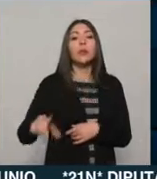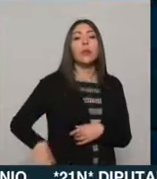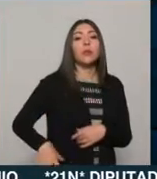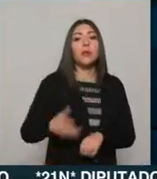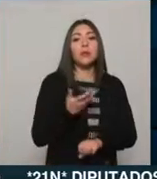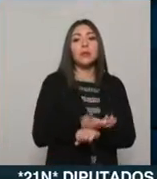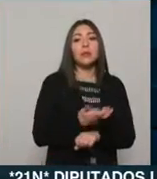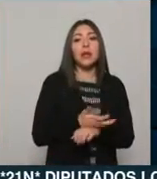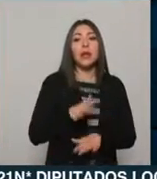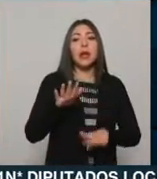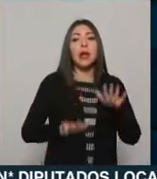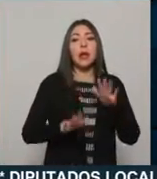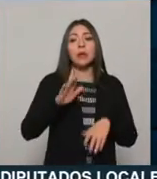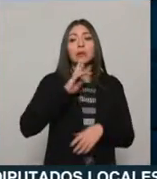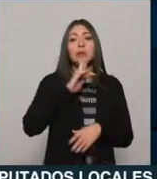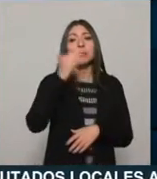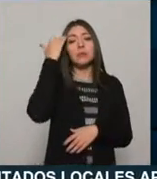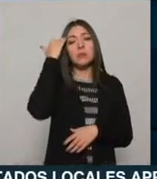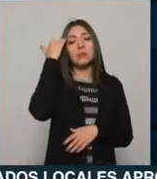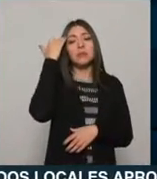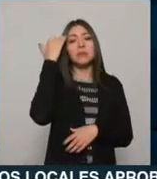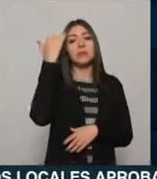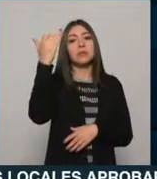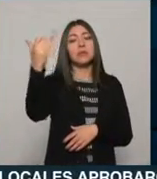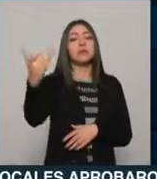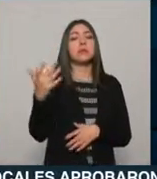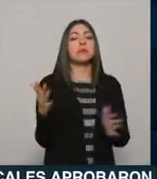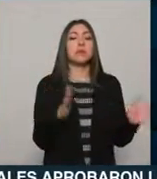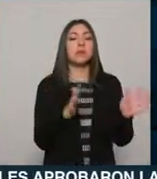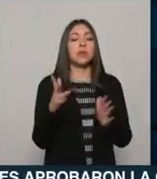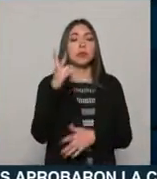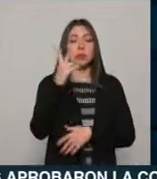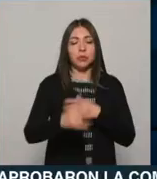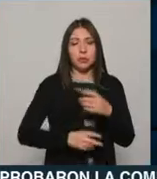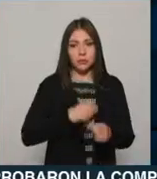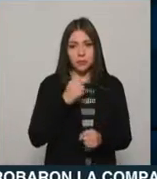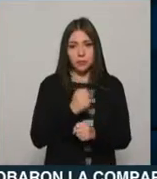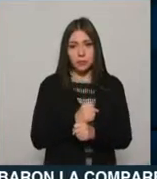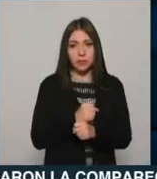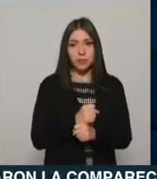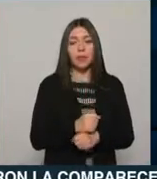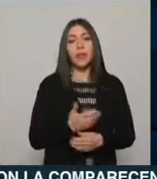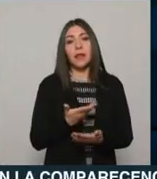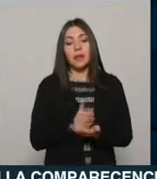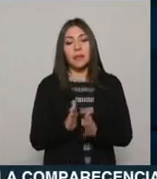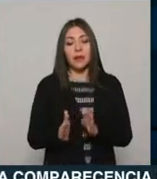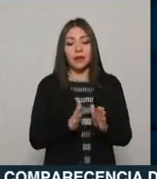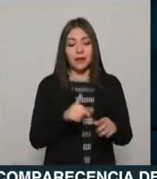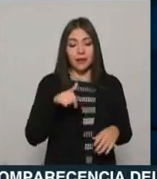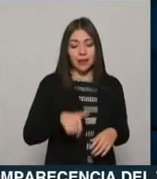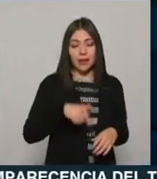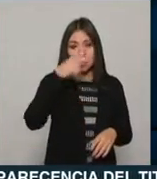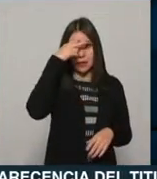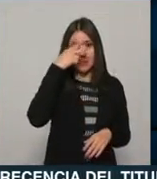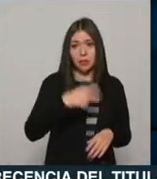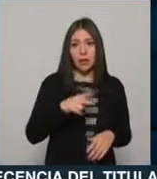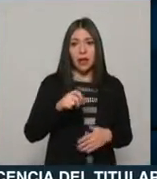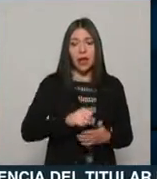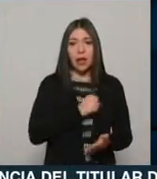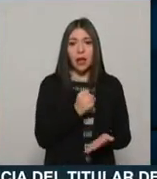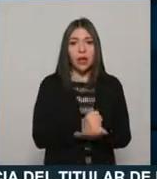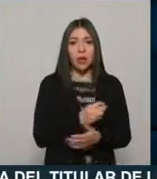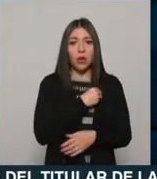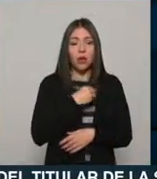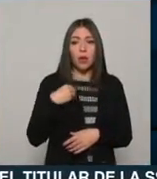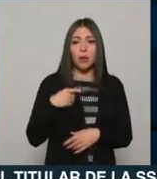respuesta puede tardar hasta 2 años. Mientras tanto, aquí el gobierno mexicano se obliga a tener a esa persona,